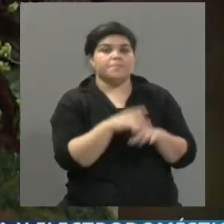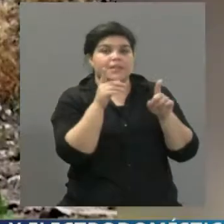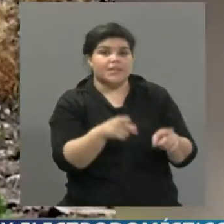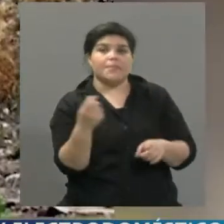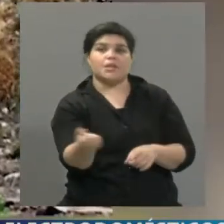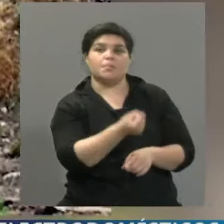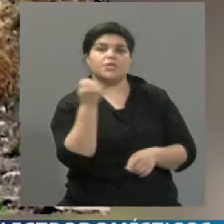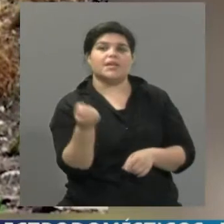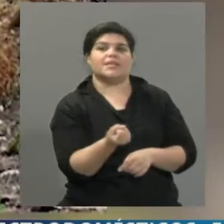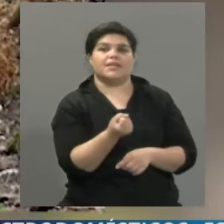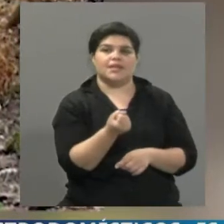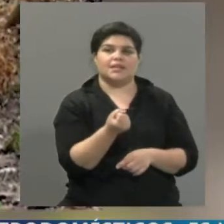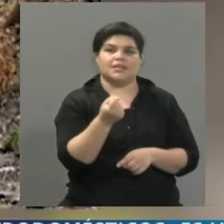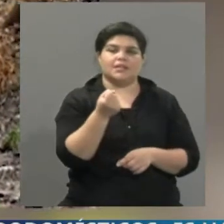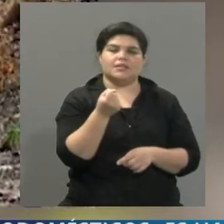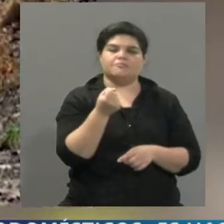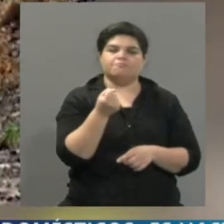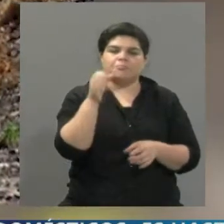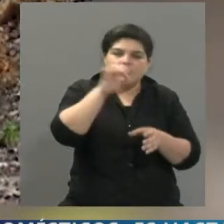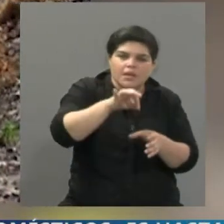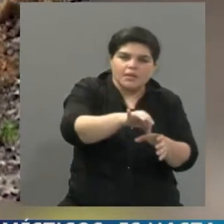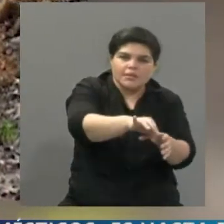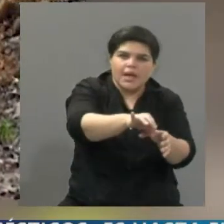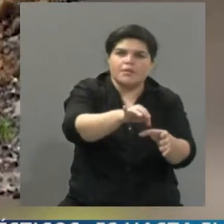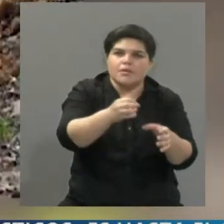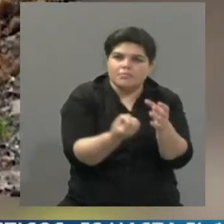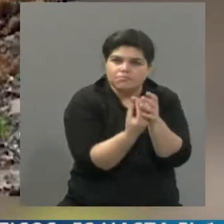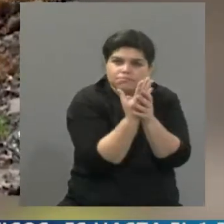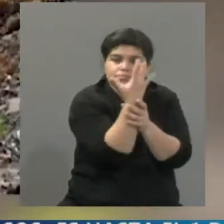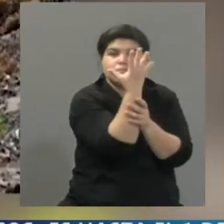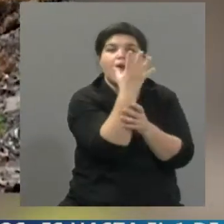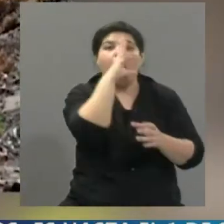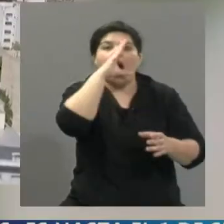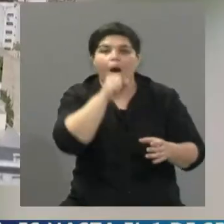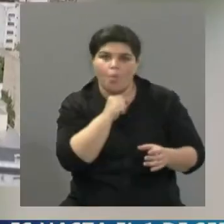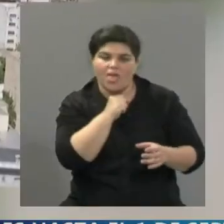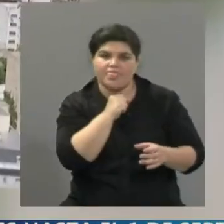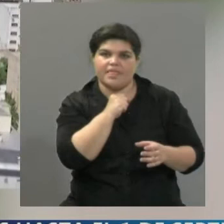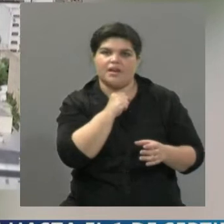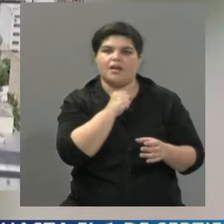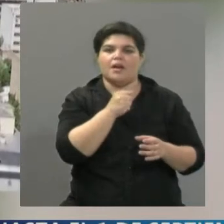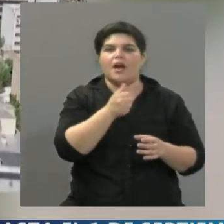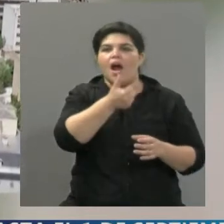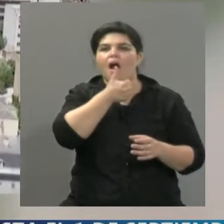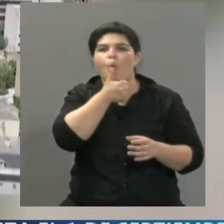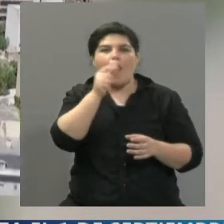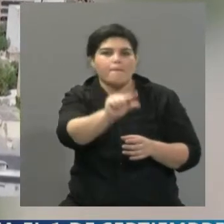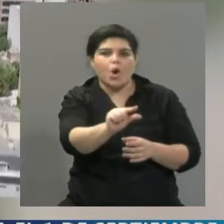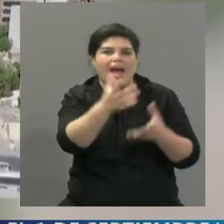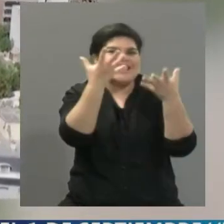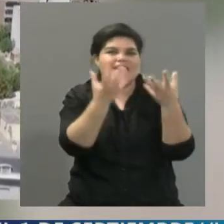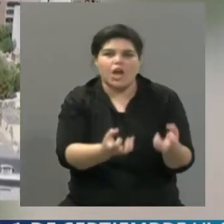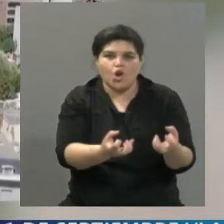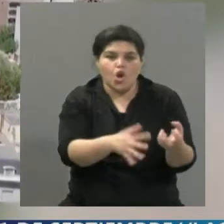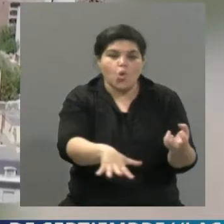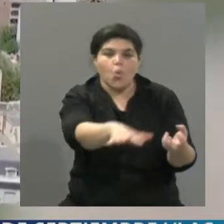resistentes a sequía, al menos medianamente resistentes a sequía. Claro. En mi lista de especies que he hecho, enumerando